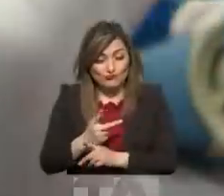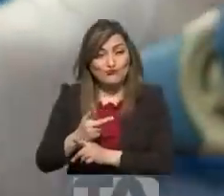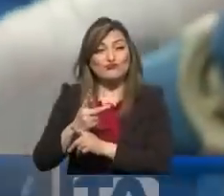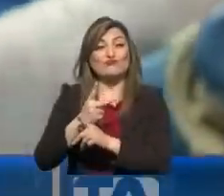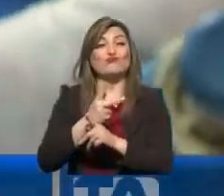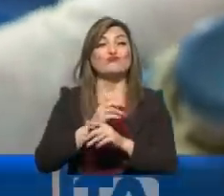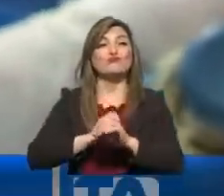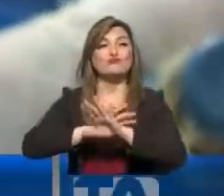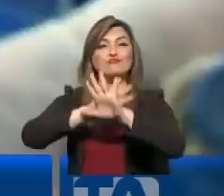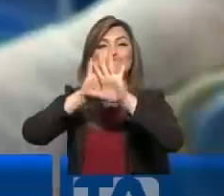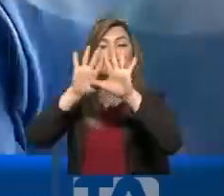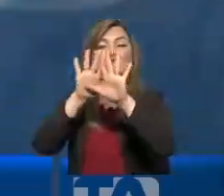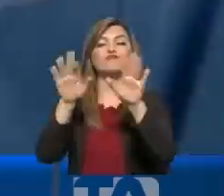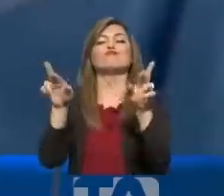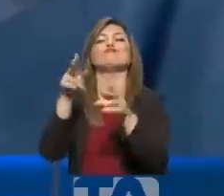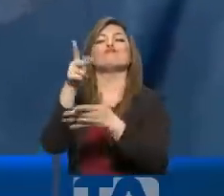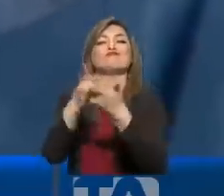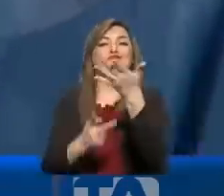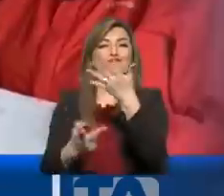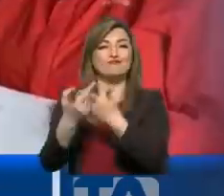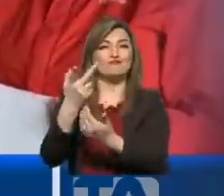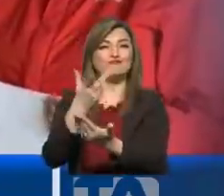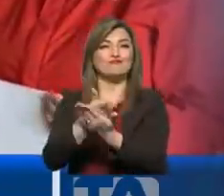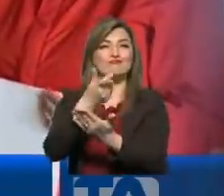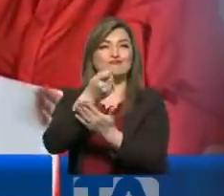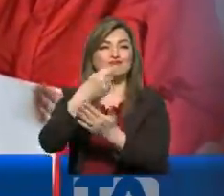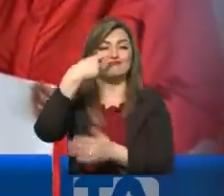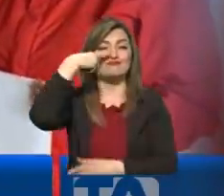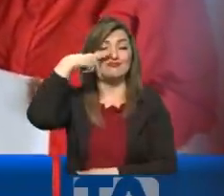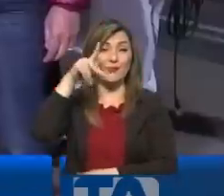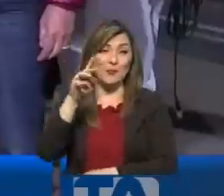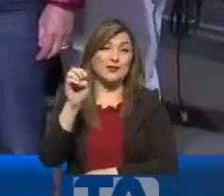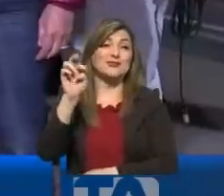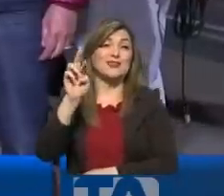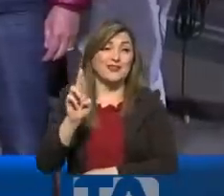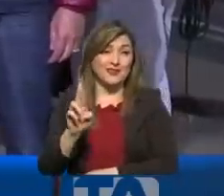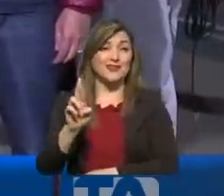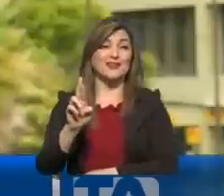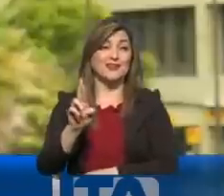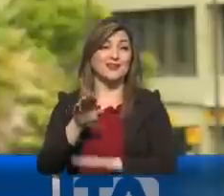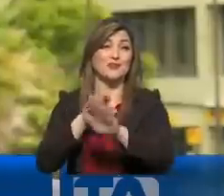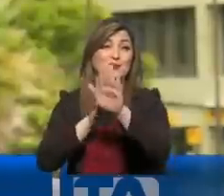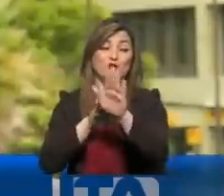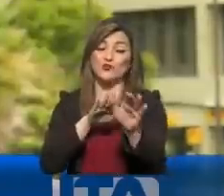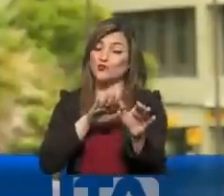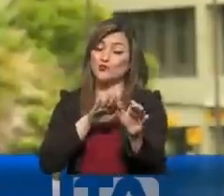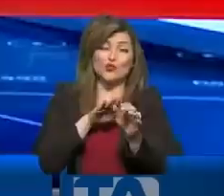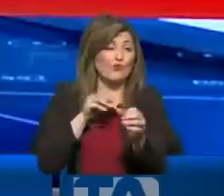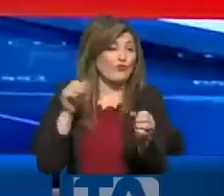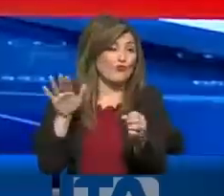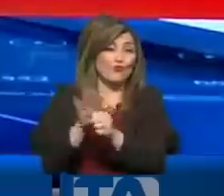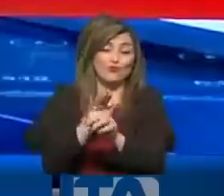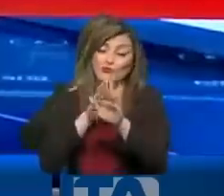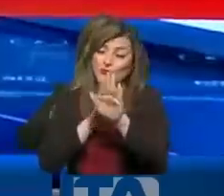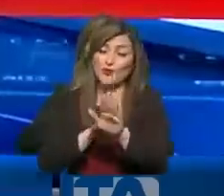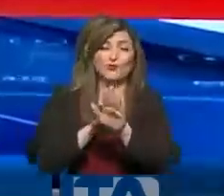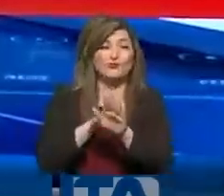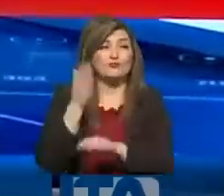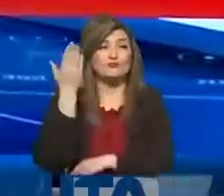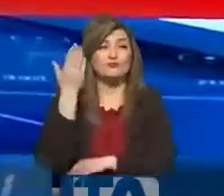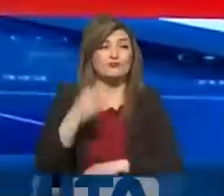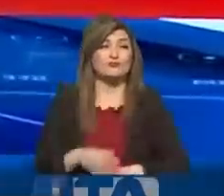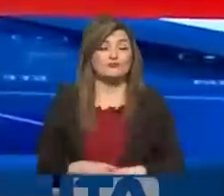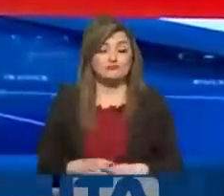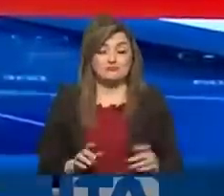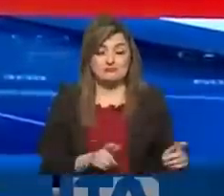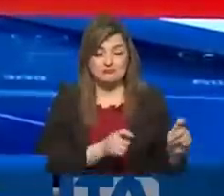lectura clara y resumida de lo ocurrido con la adquisición de las pruebas que han recibido el respaldo total de Yunda. Y lo que acaban de